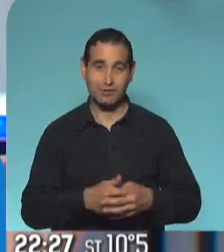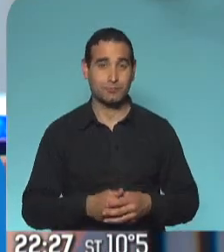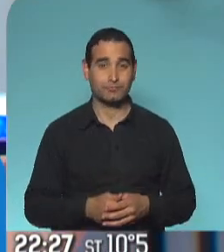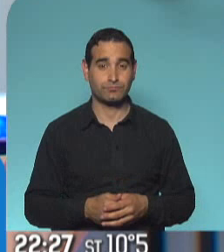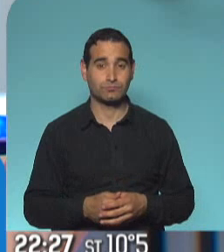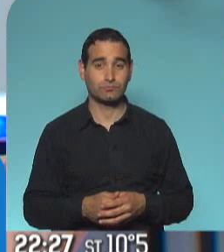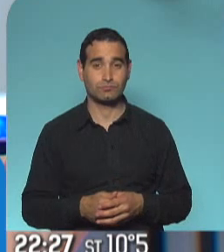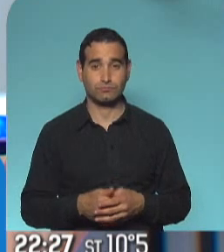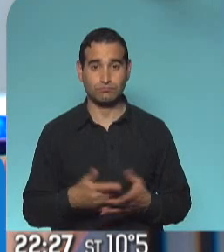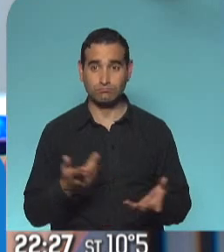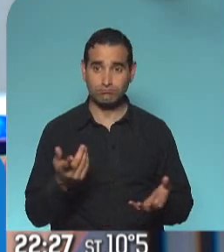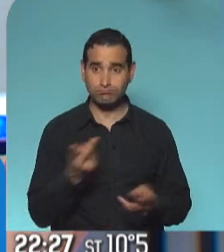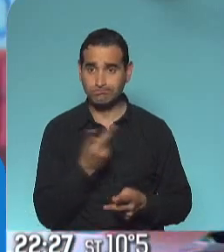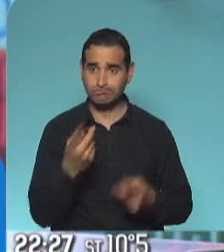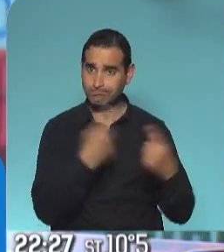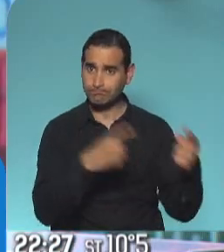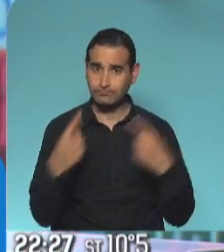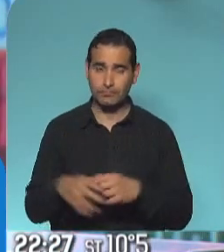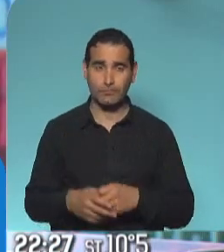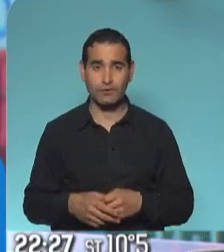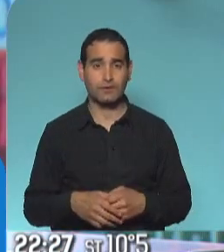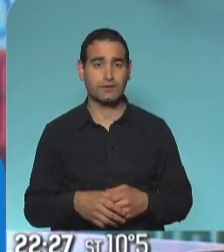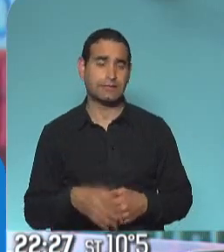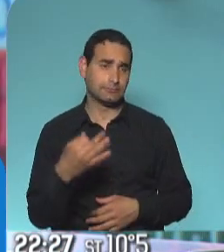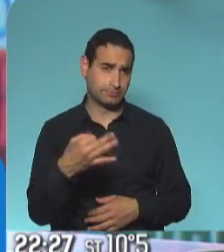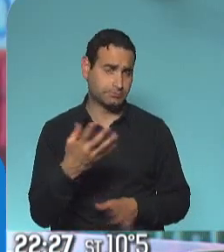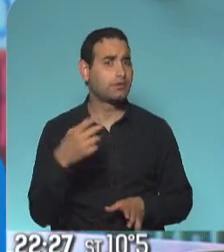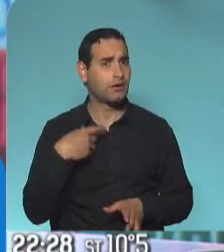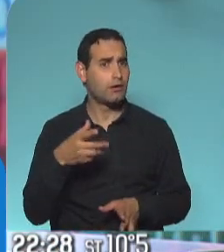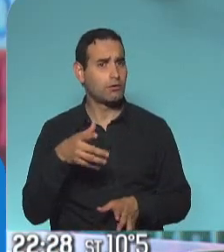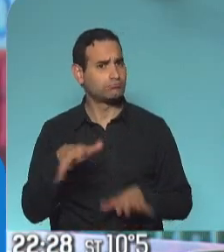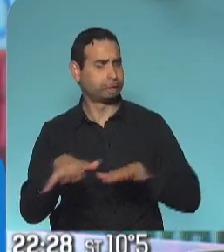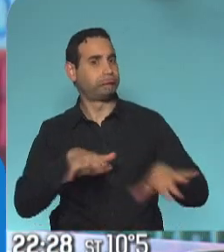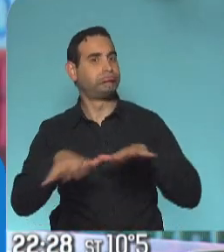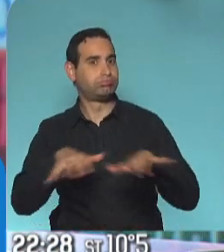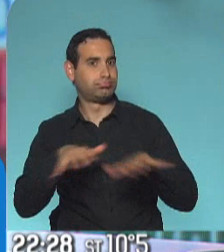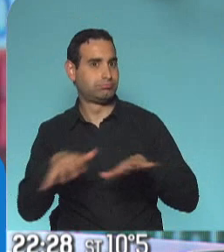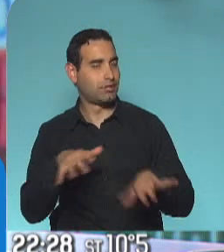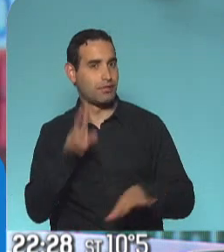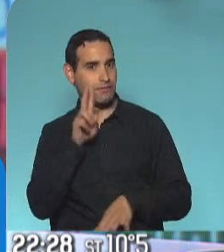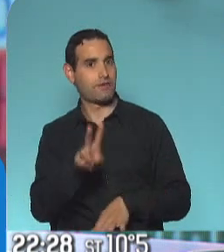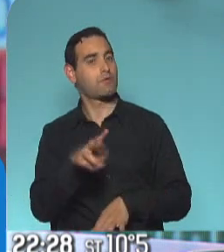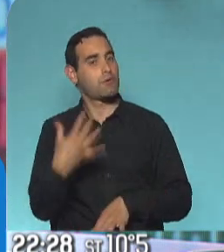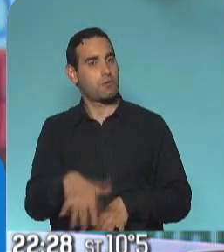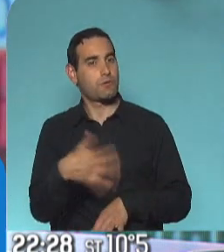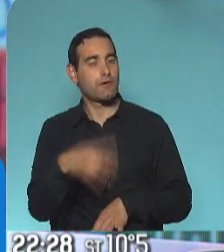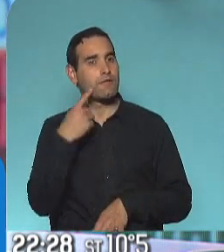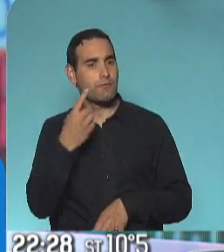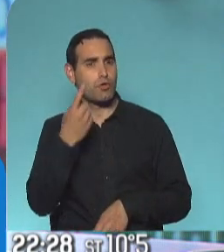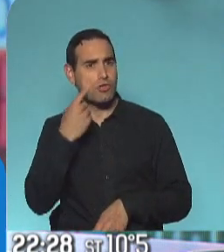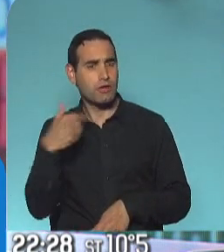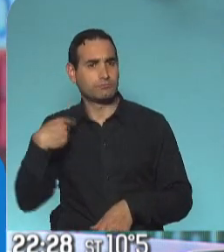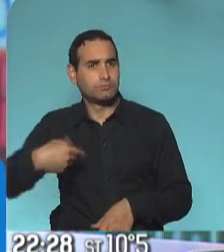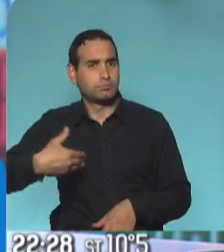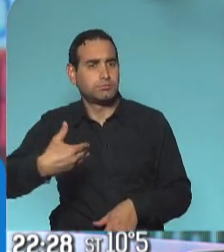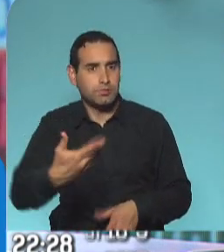Escenarios abiertos, me imagino. Totalmente. Eso es un escenario dinámico en el que estamos viendo prácticamente día a día cómo transcurre